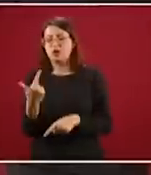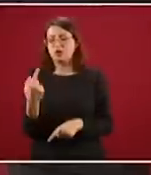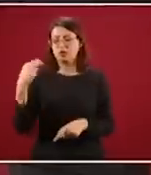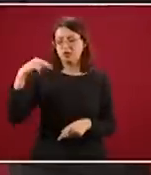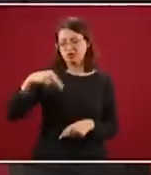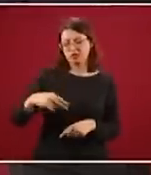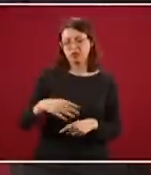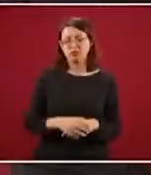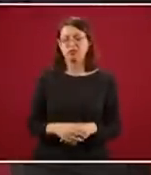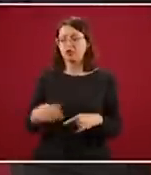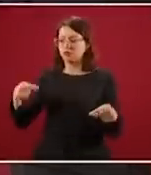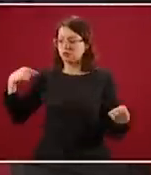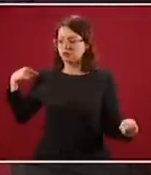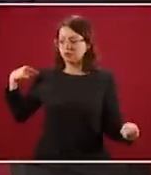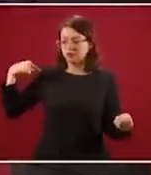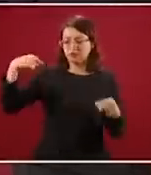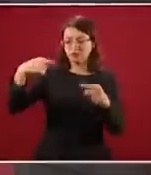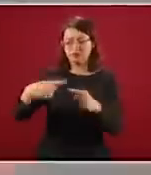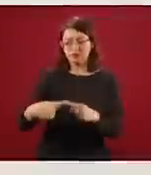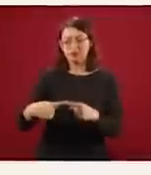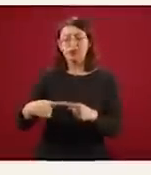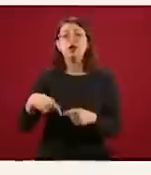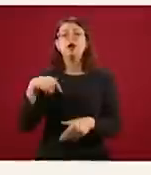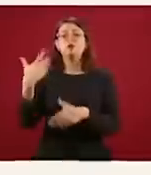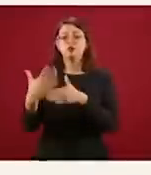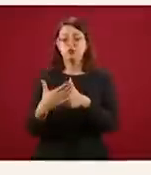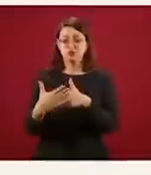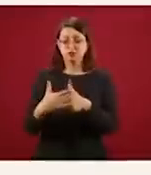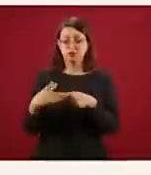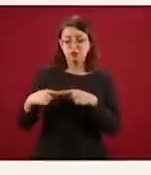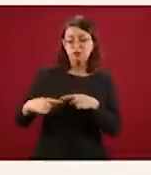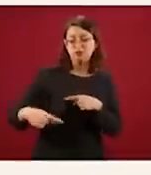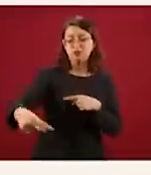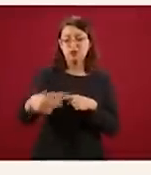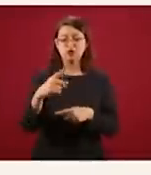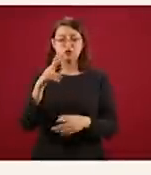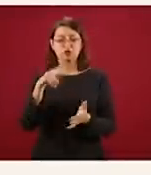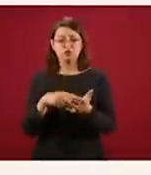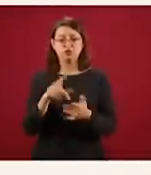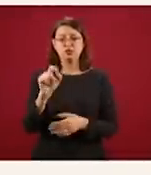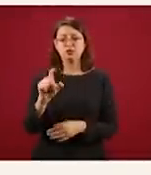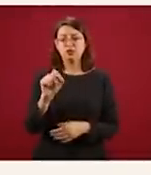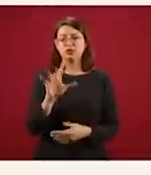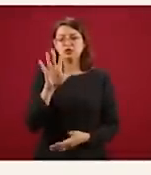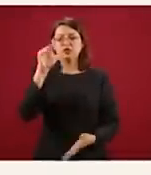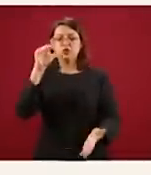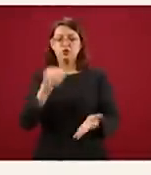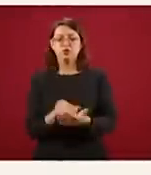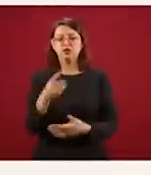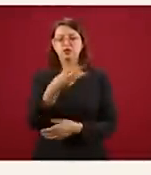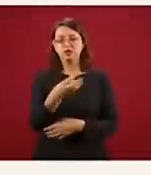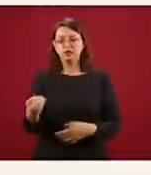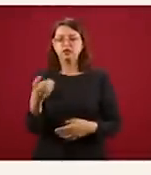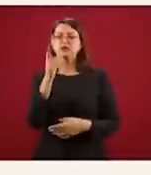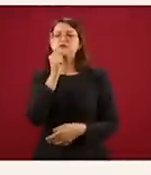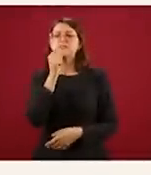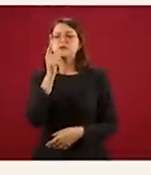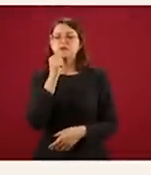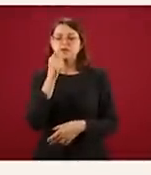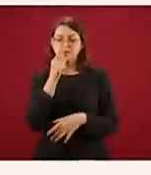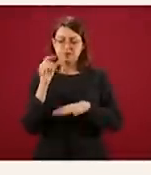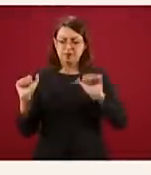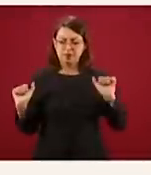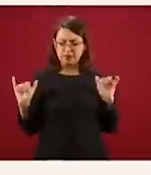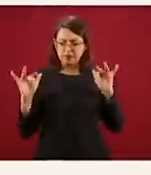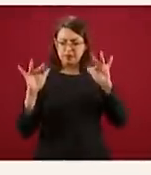el 2020 se espera un despliegue de 5.300 efectivos. Esta disminución obedece